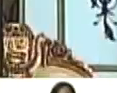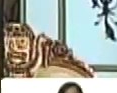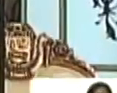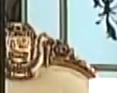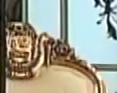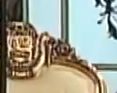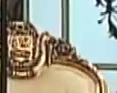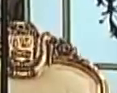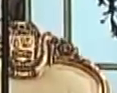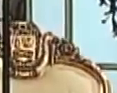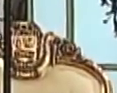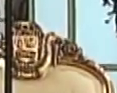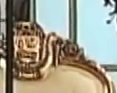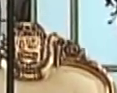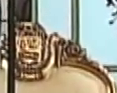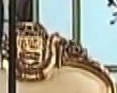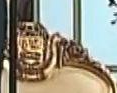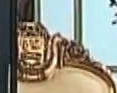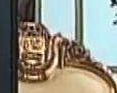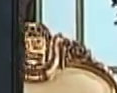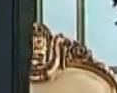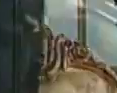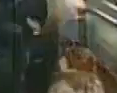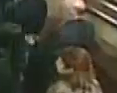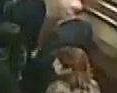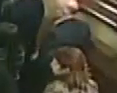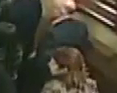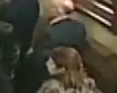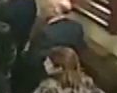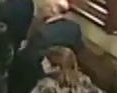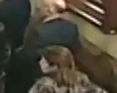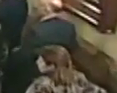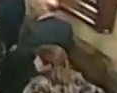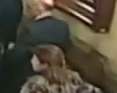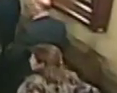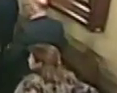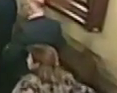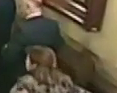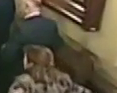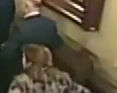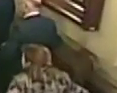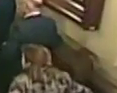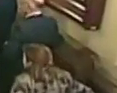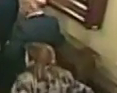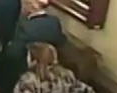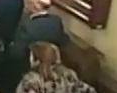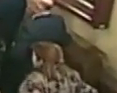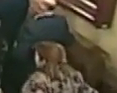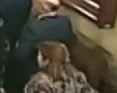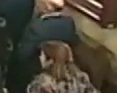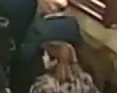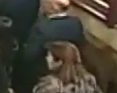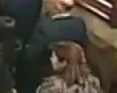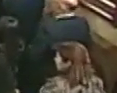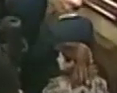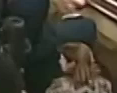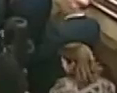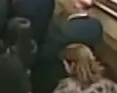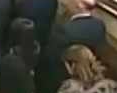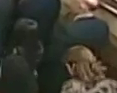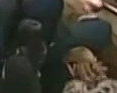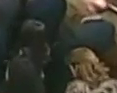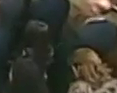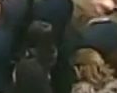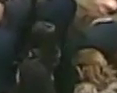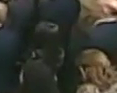Escuchamos palabras del presidente de la República Bolivariana de Venezuela, Nicolás Maduro Moros, en este emotivo acto en el cual ha sido reconocido al embajador Vladimir Zaensky